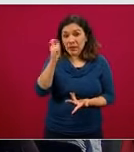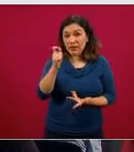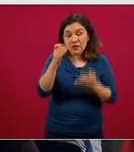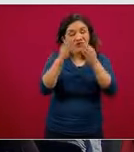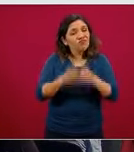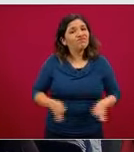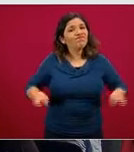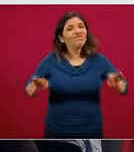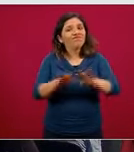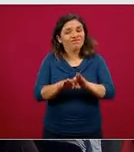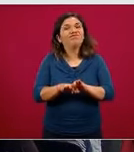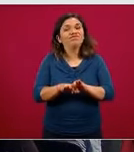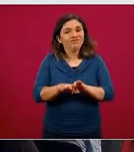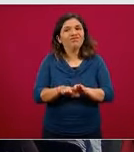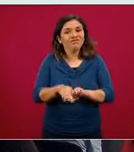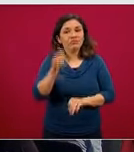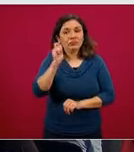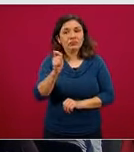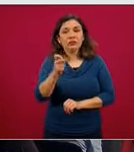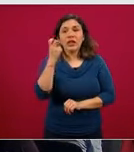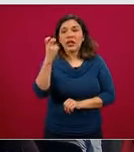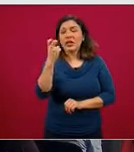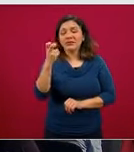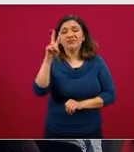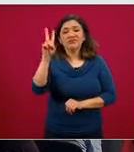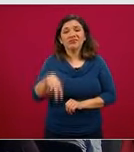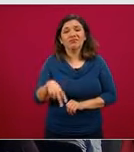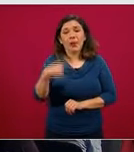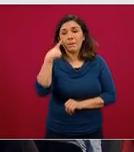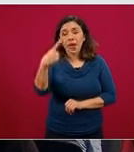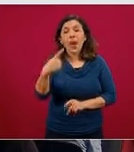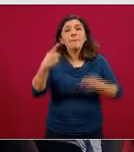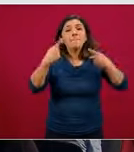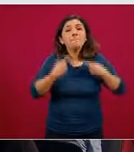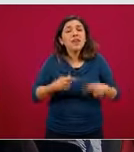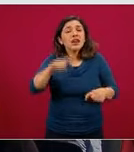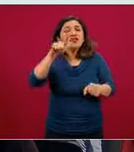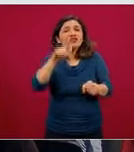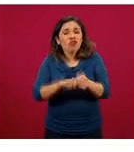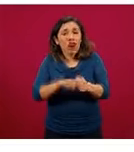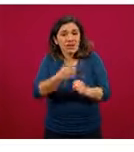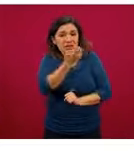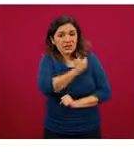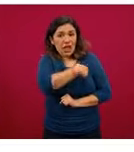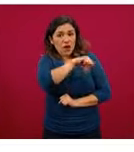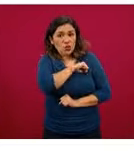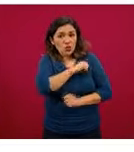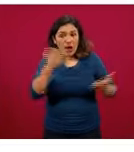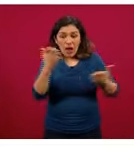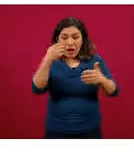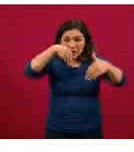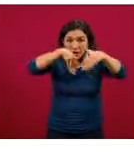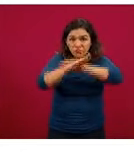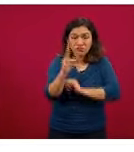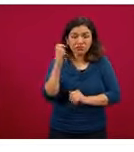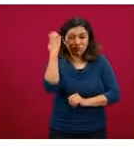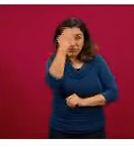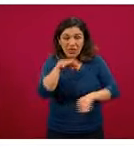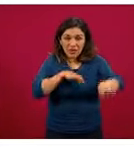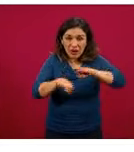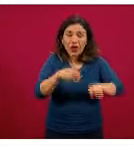fundamentales, y eso es sumamente importante. El personal de salud que va a entrar, que sea